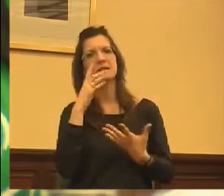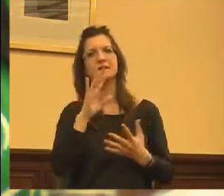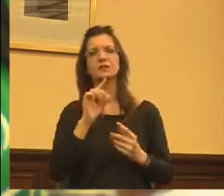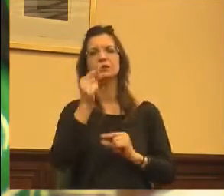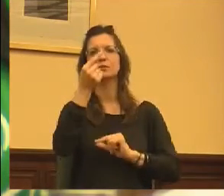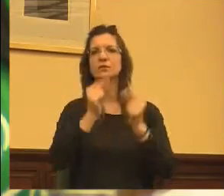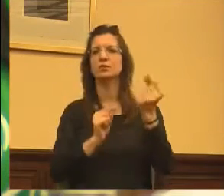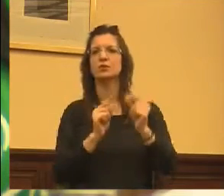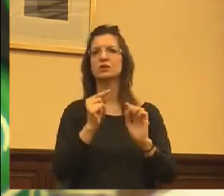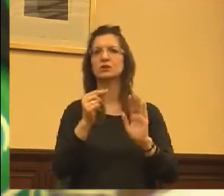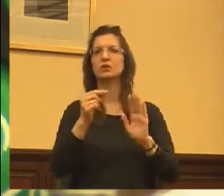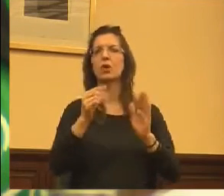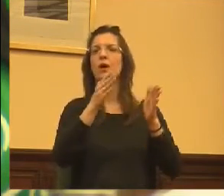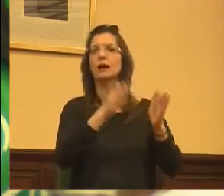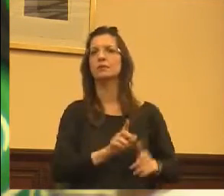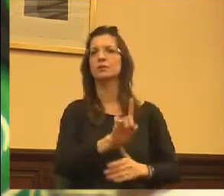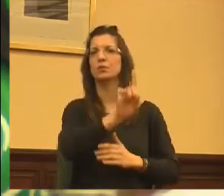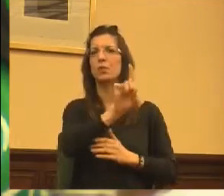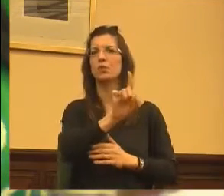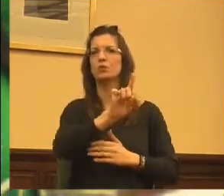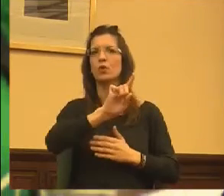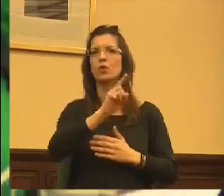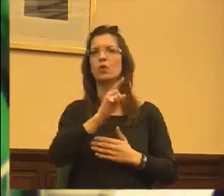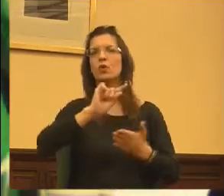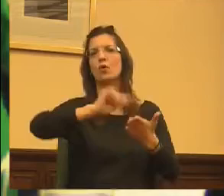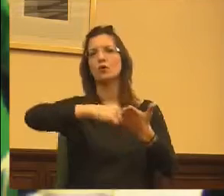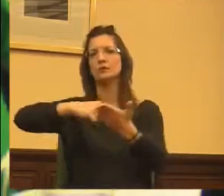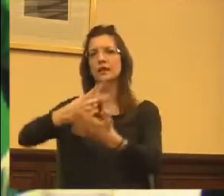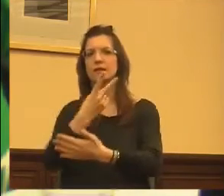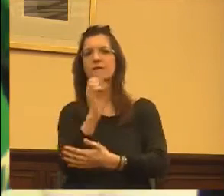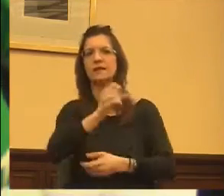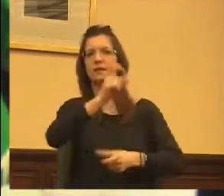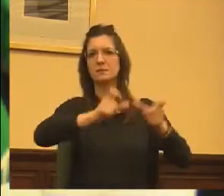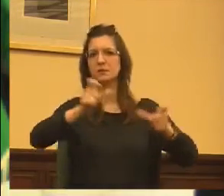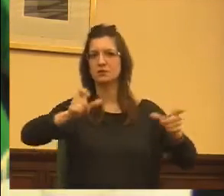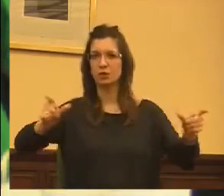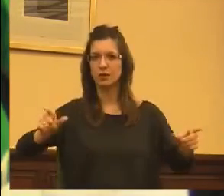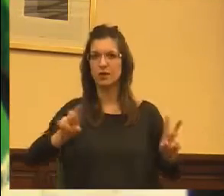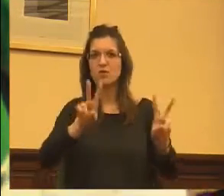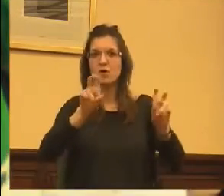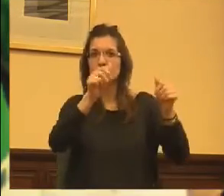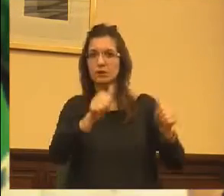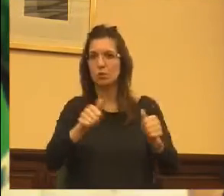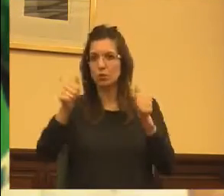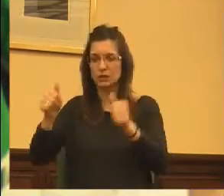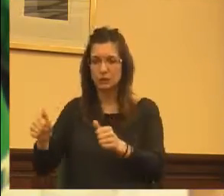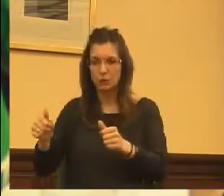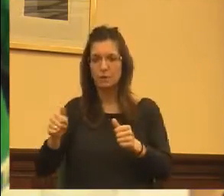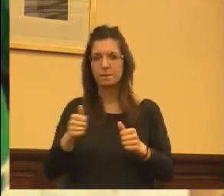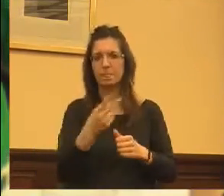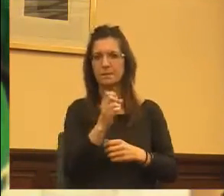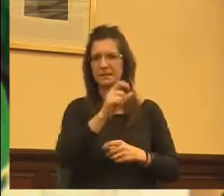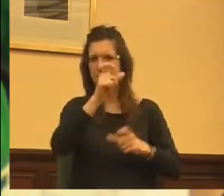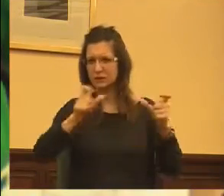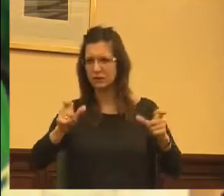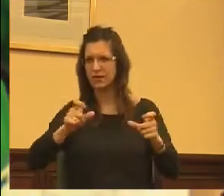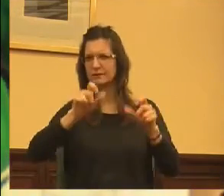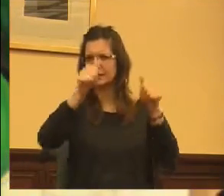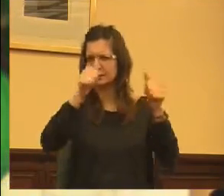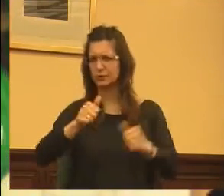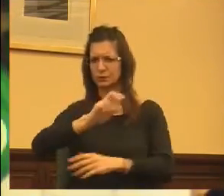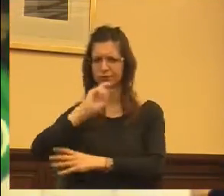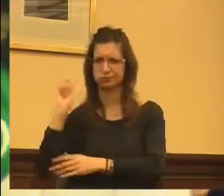presupuestariamente en capítulo 1 la contratación de 20 personas con nuevas titulaciones, estas